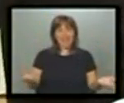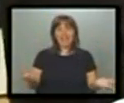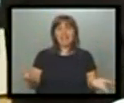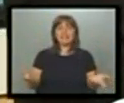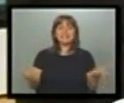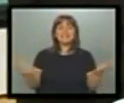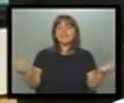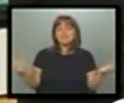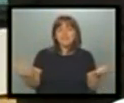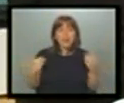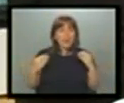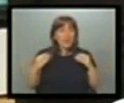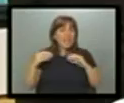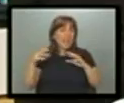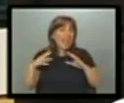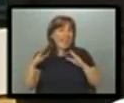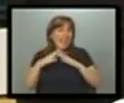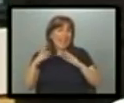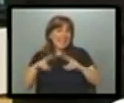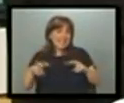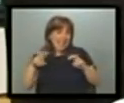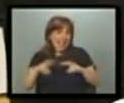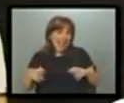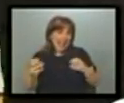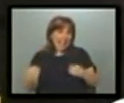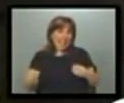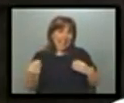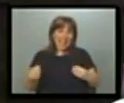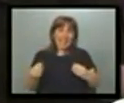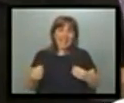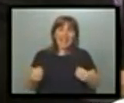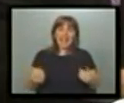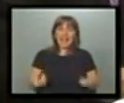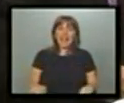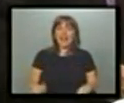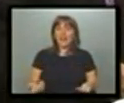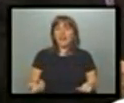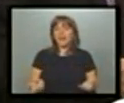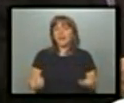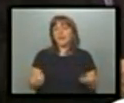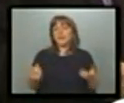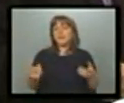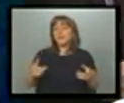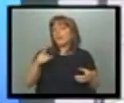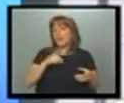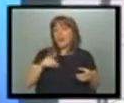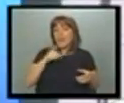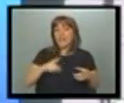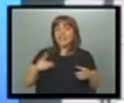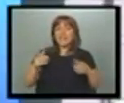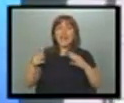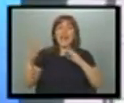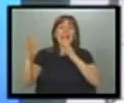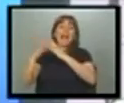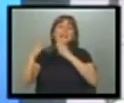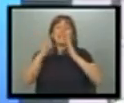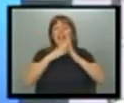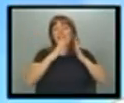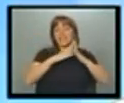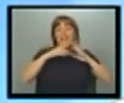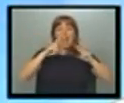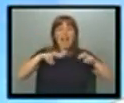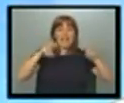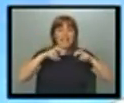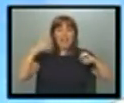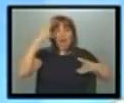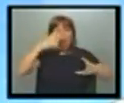hacía, obviamente una diferencia por izquierda con el tema de las obras públicas y después cómo volvía esa plata. Bueno, aparentemente con esos alquileres de algunos hoteles. El más